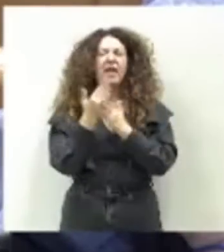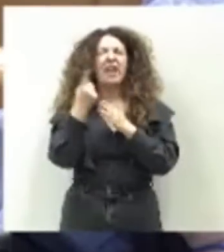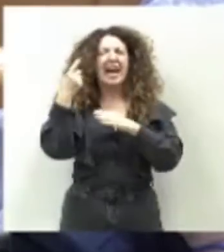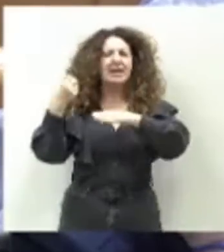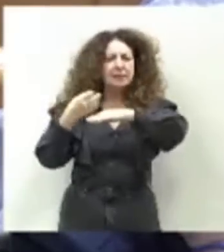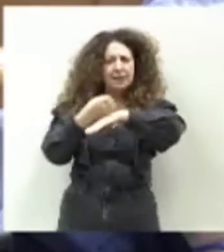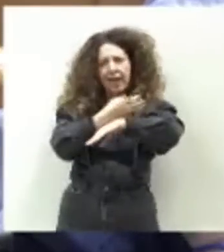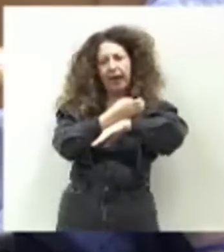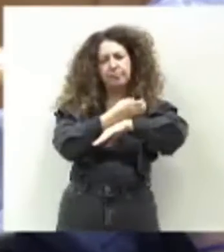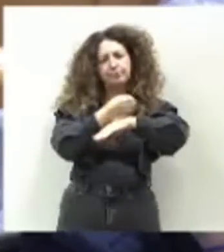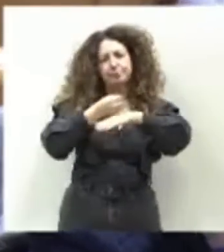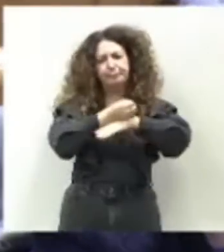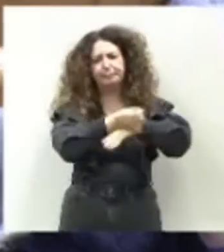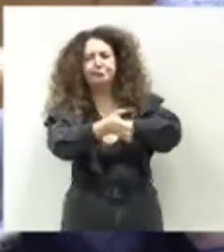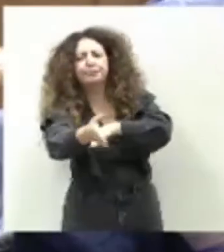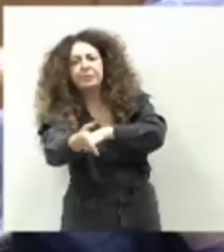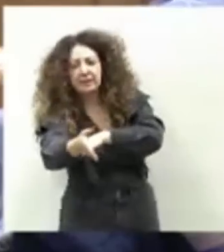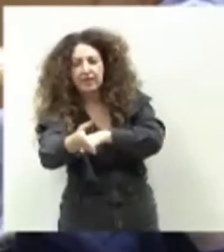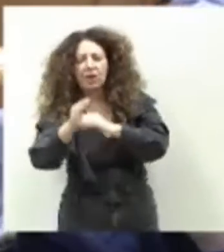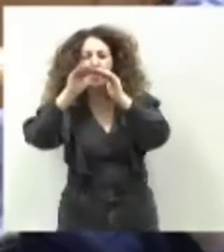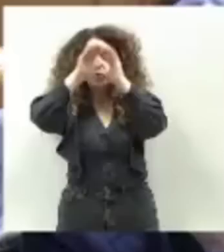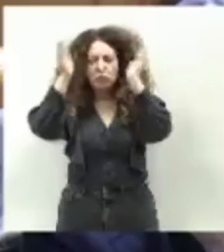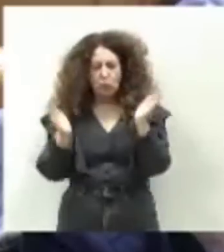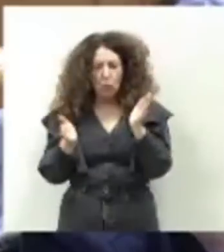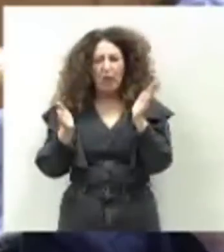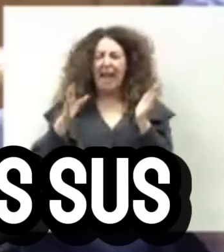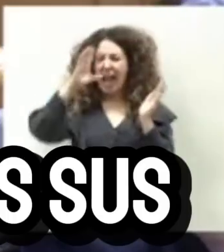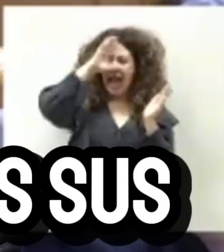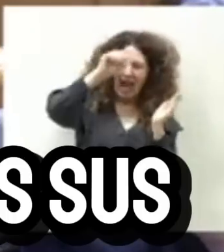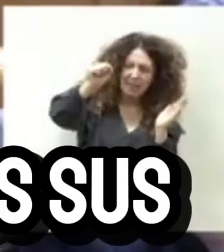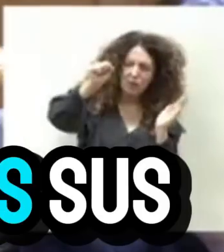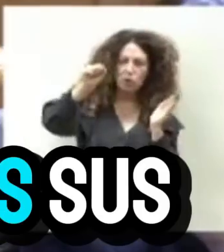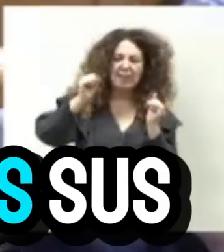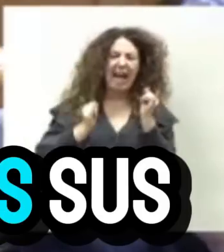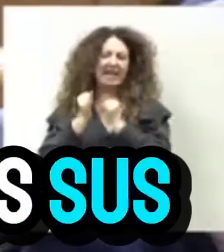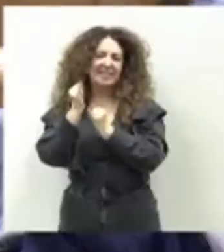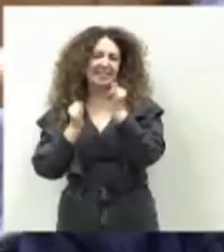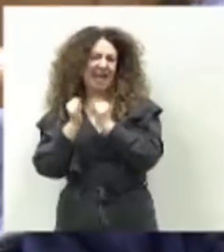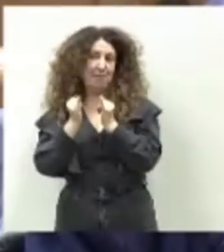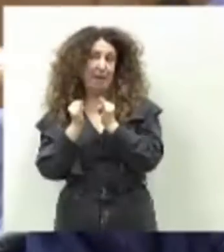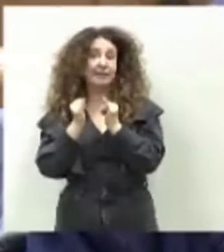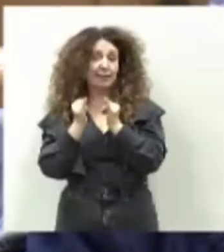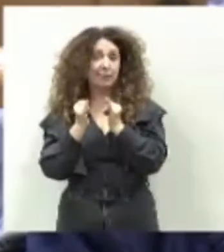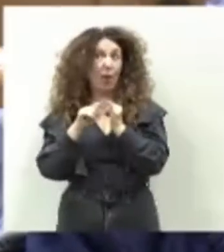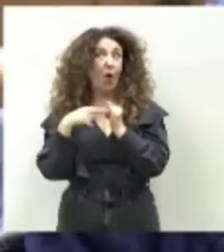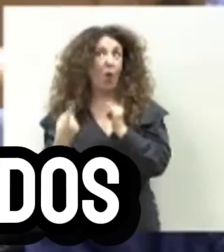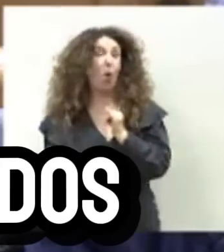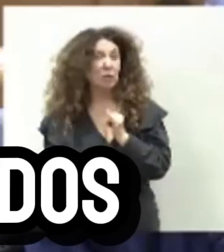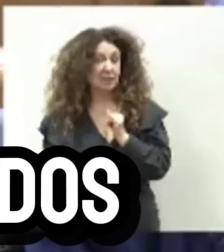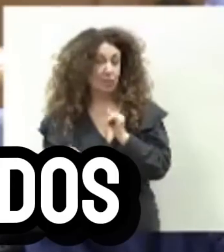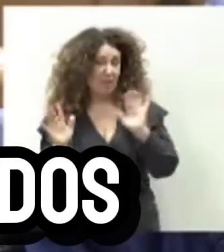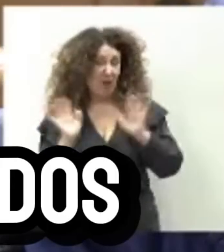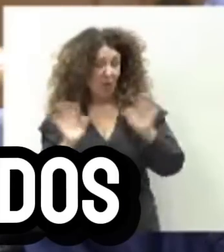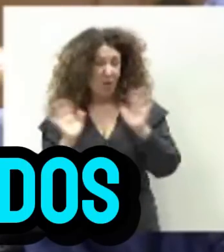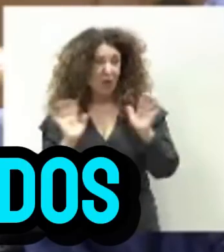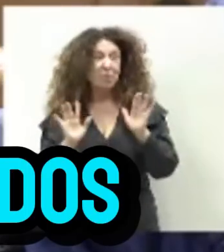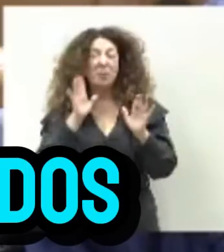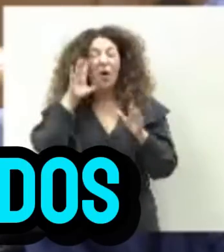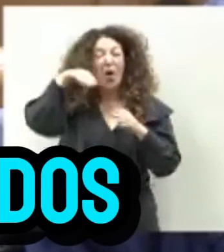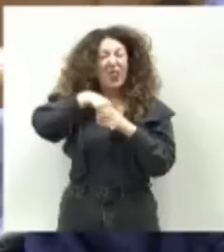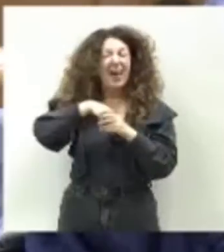el túnel entre Atocha y San Martín, que pudo tener consecuencias terribles, sus palabras, con más de 17.000